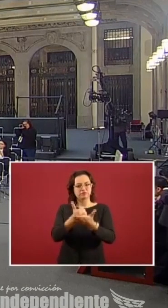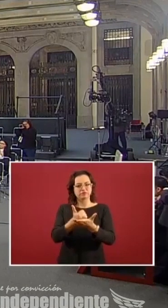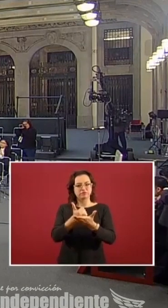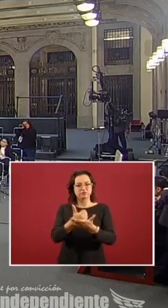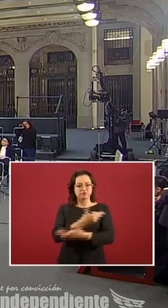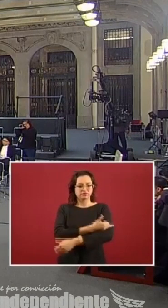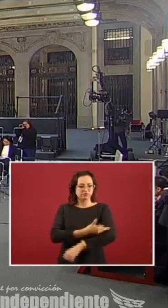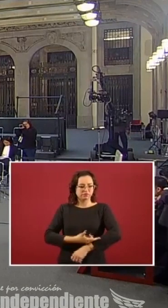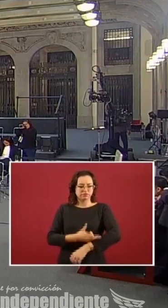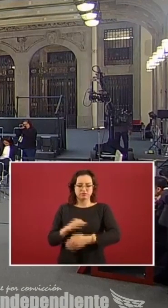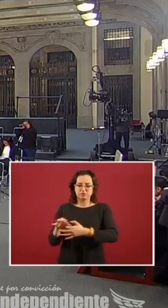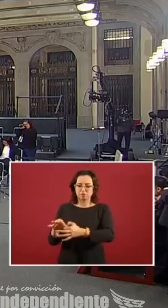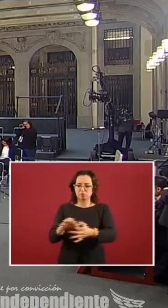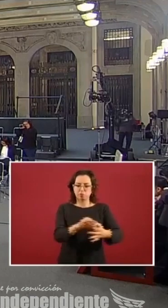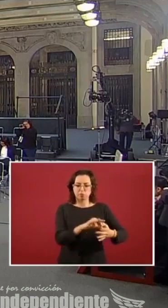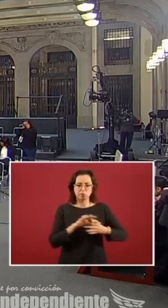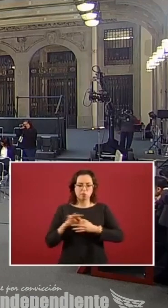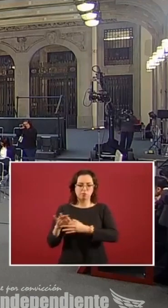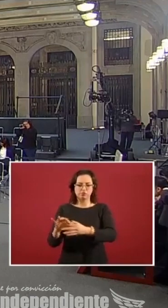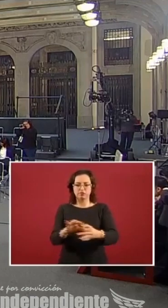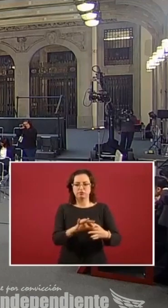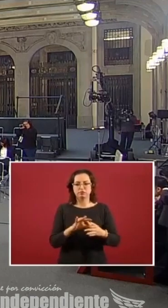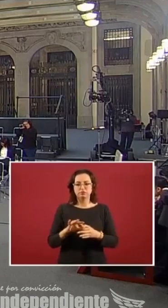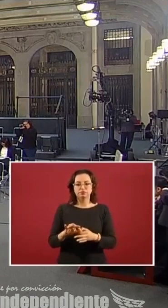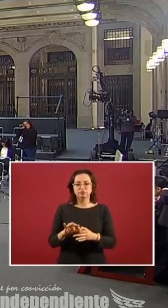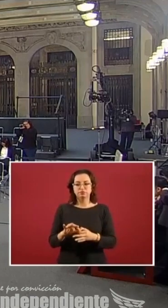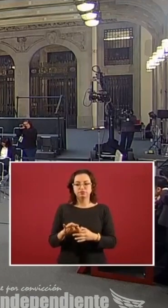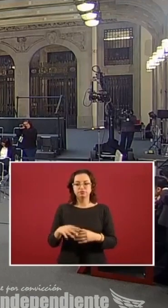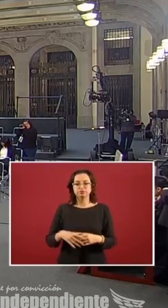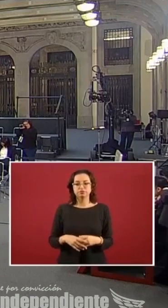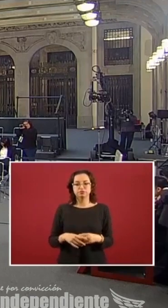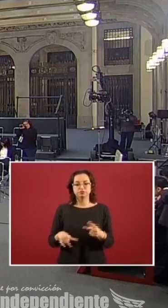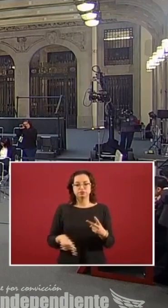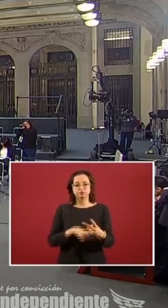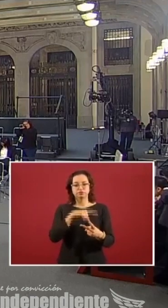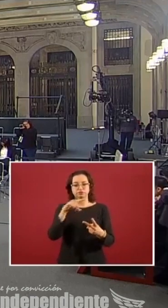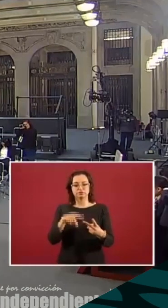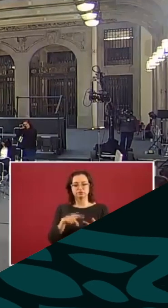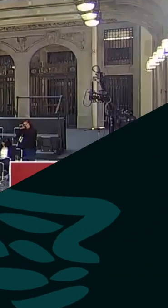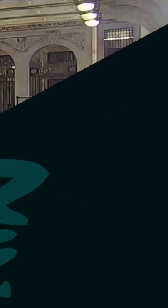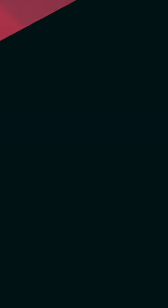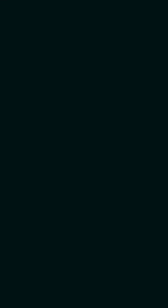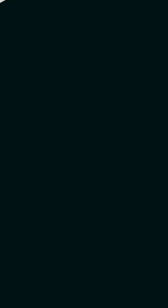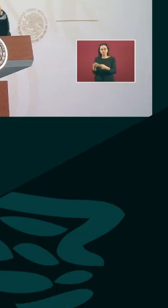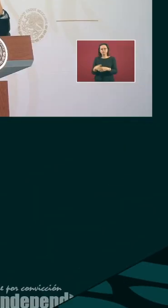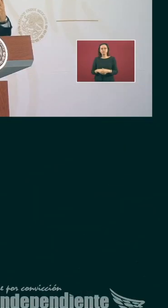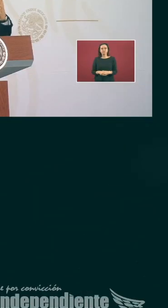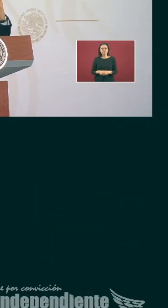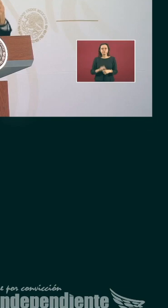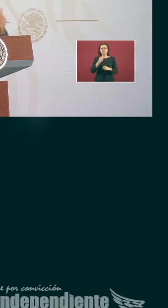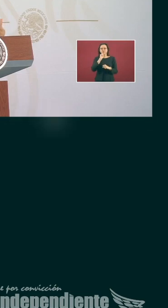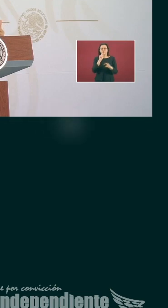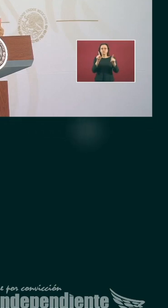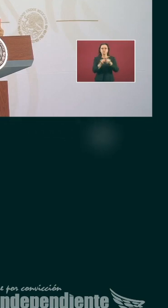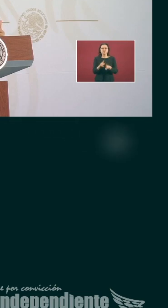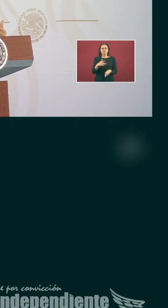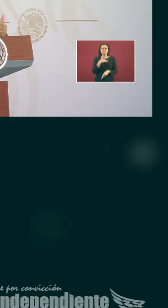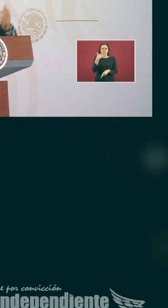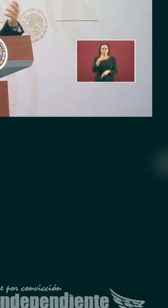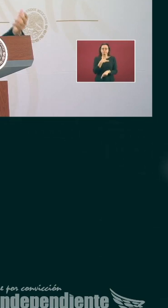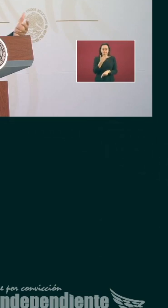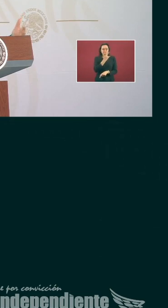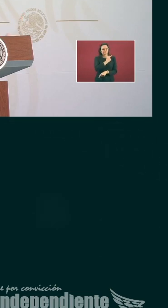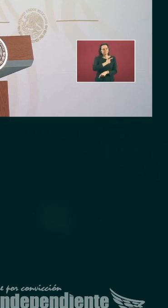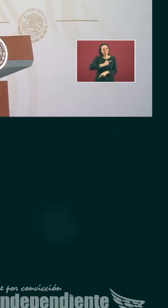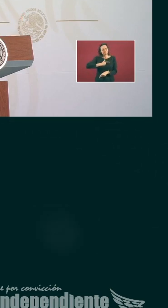la fraternidad de la familia, ni por cuestiones sociales. Hasta aquí la información. Te invito a